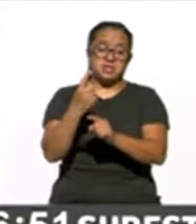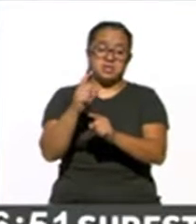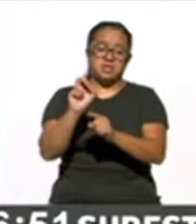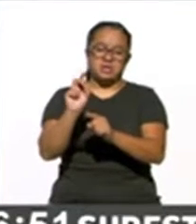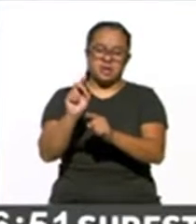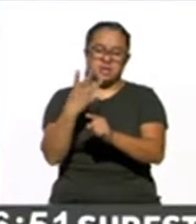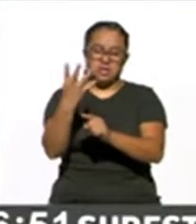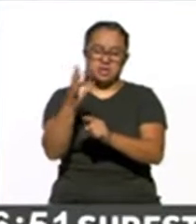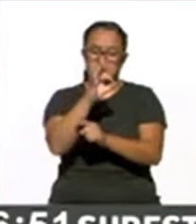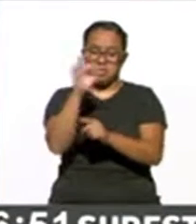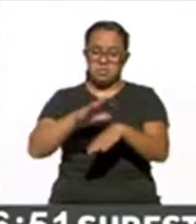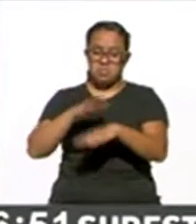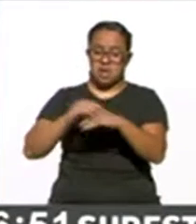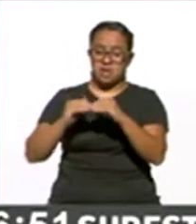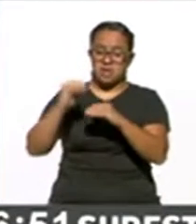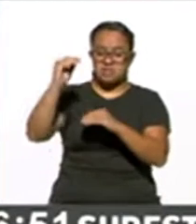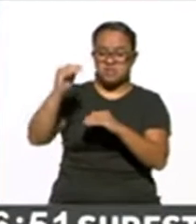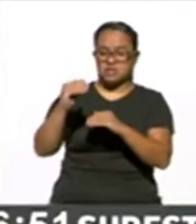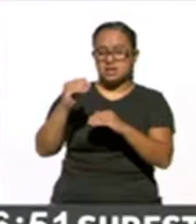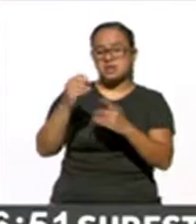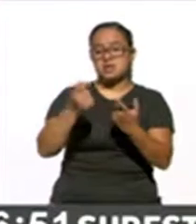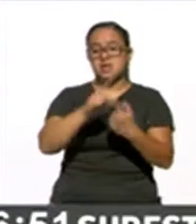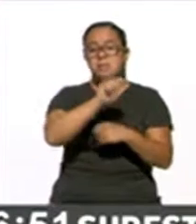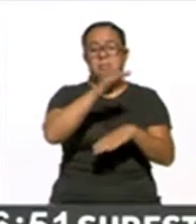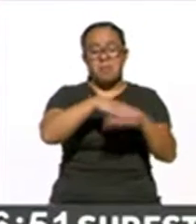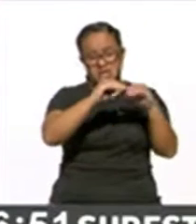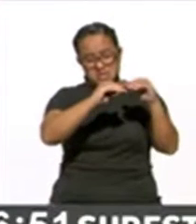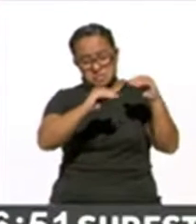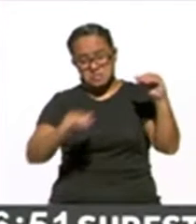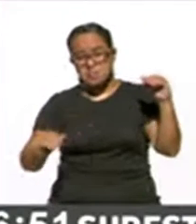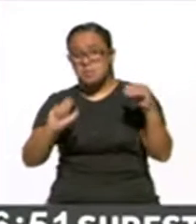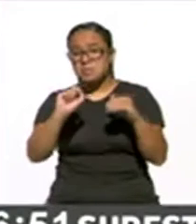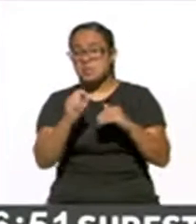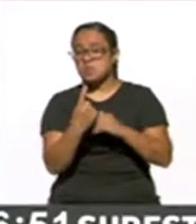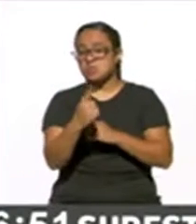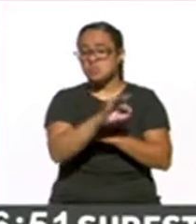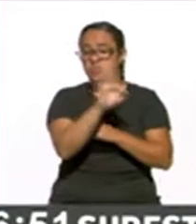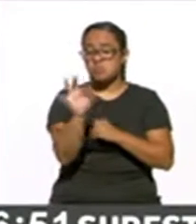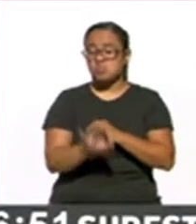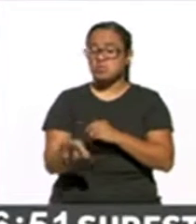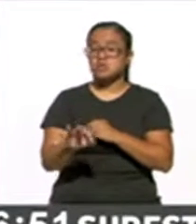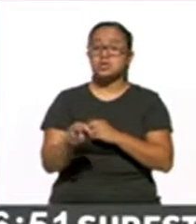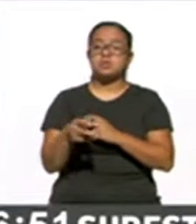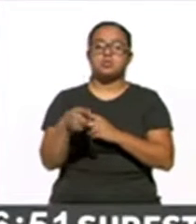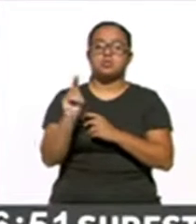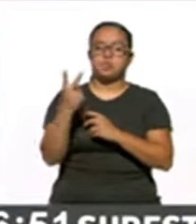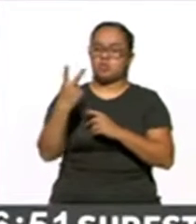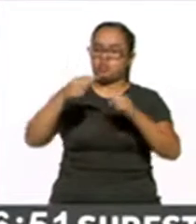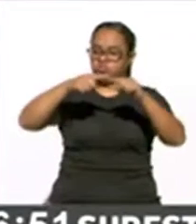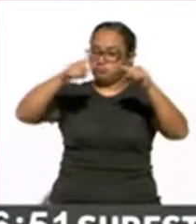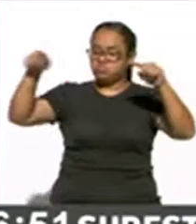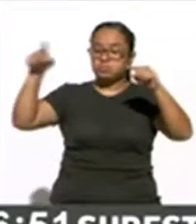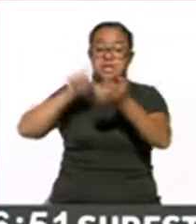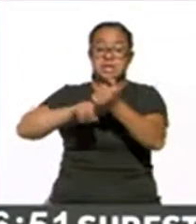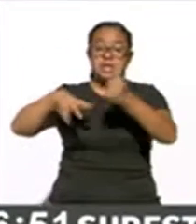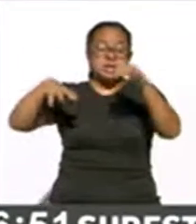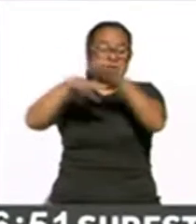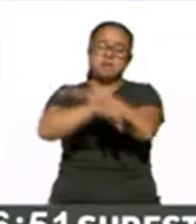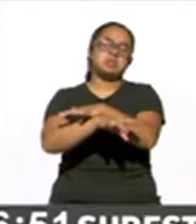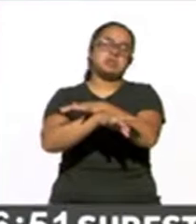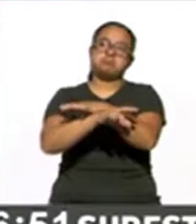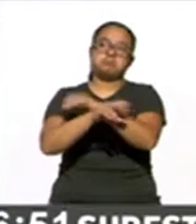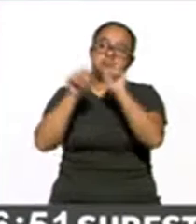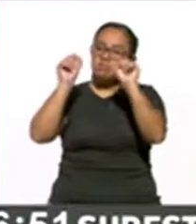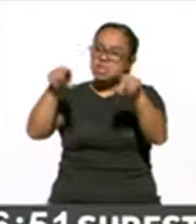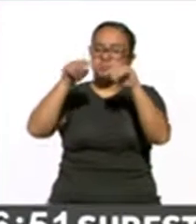en agosto-septiembre del 11. Pero si ves, son dos líneas que prácticamente no se mueven. Como te